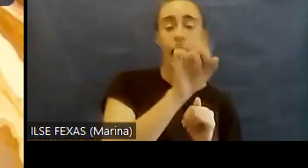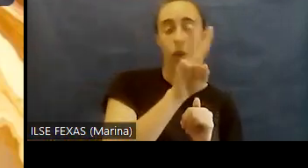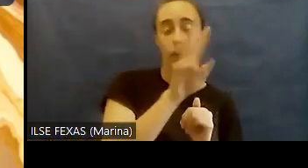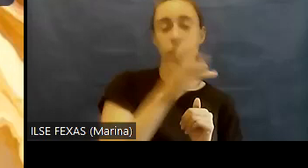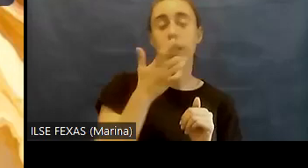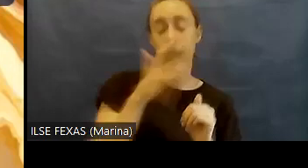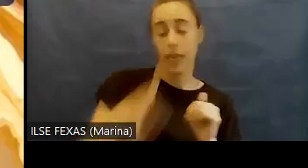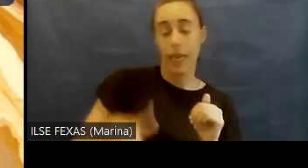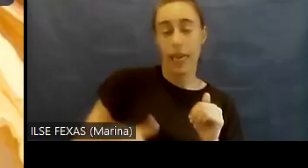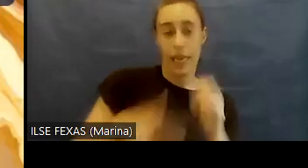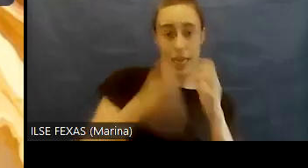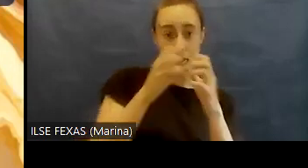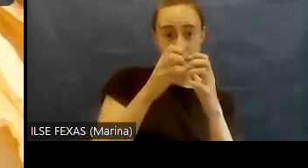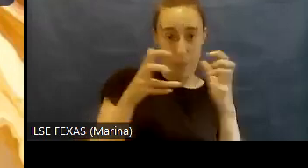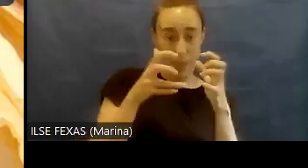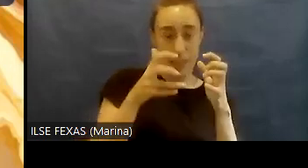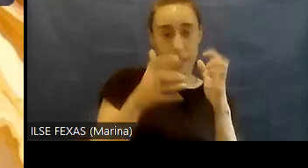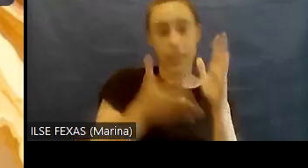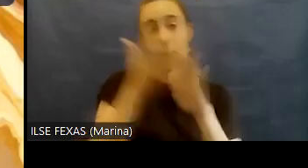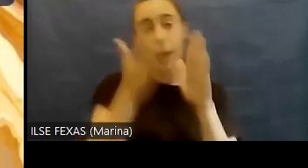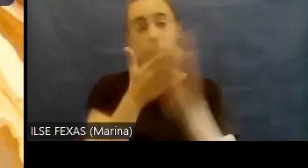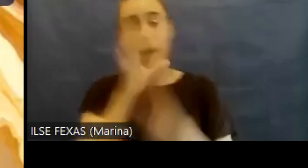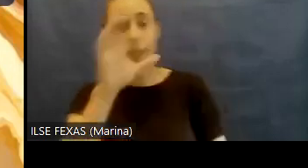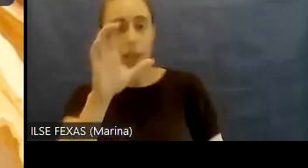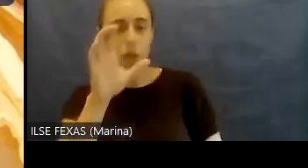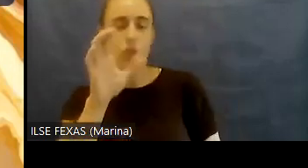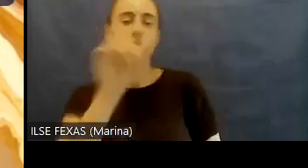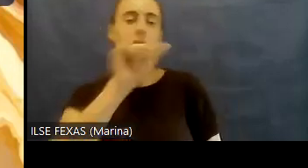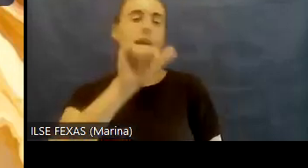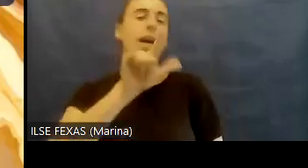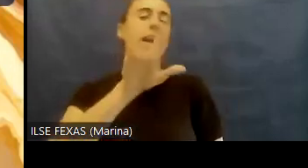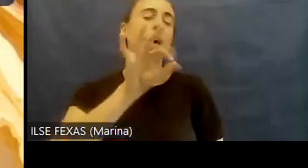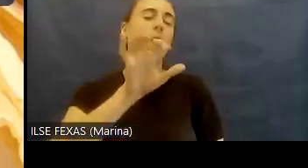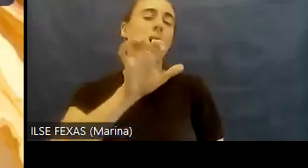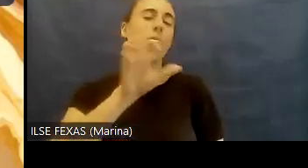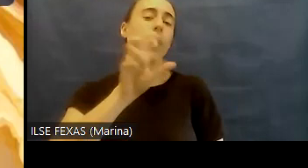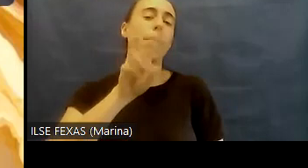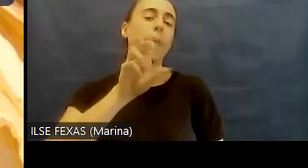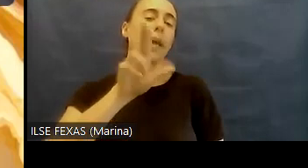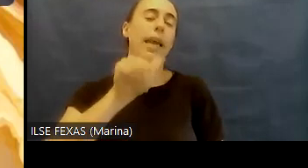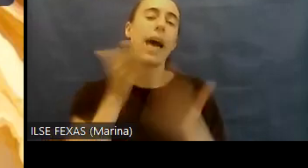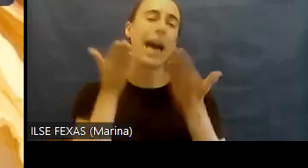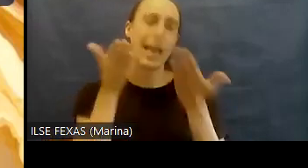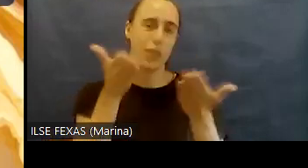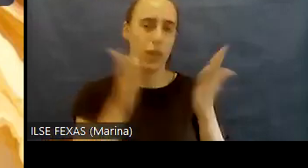la tendencia hacia la cirrosis es menor. Por lo tanto, también en determinados pacientes puede